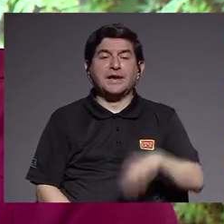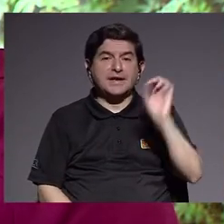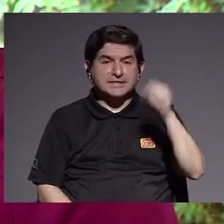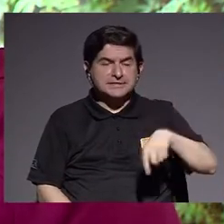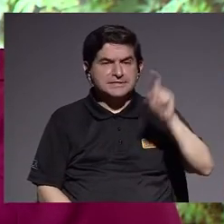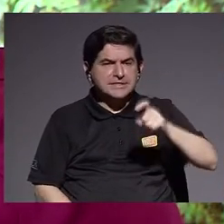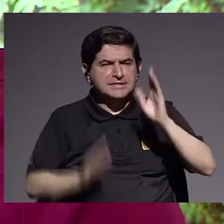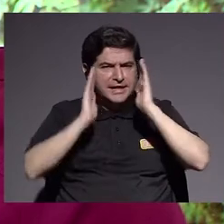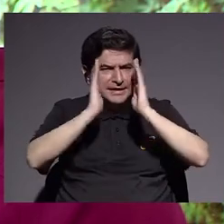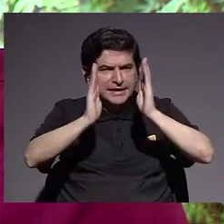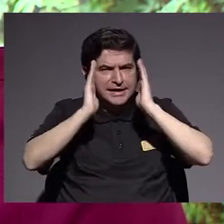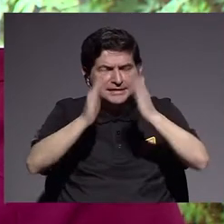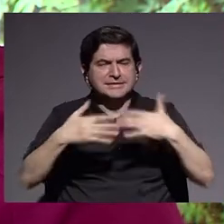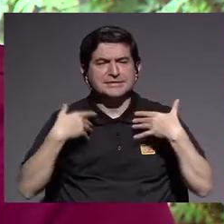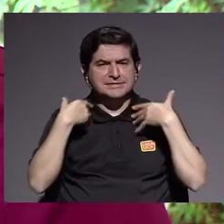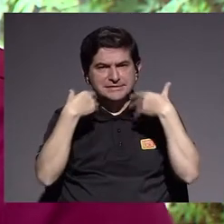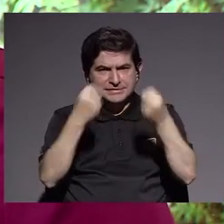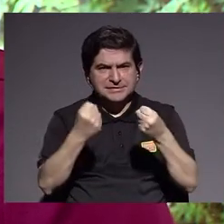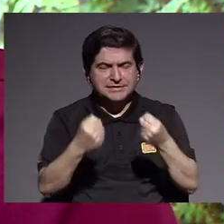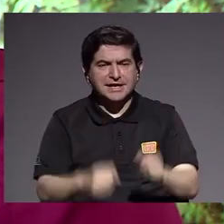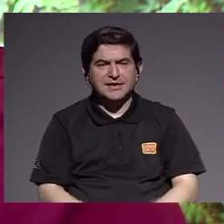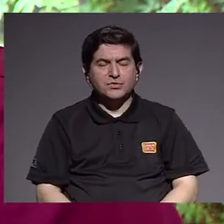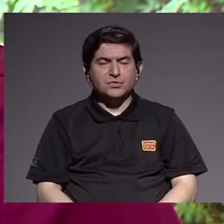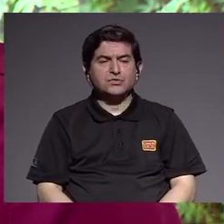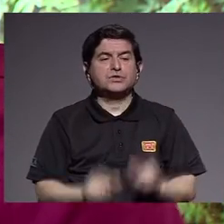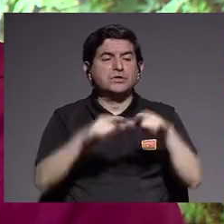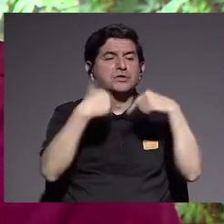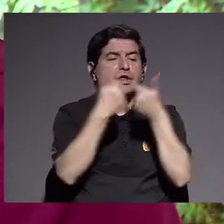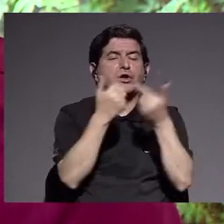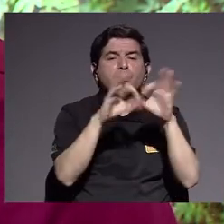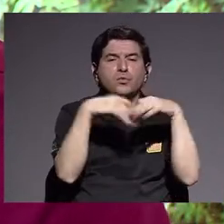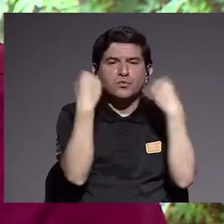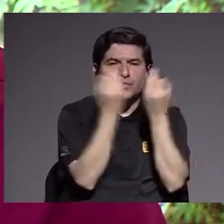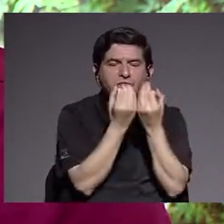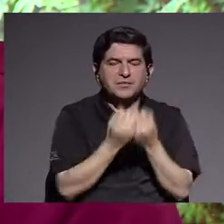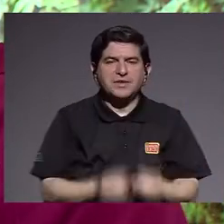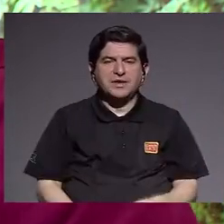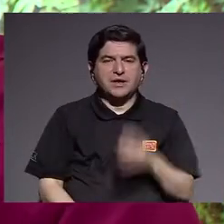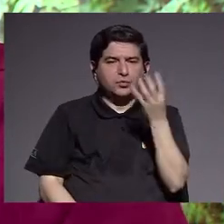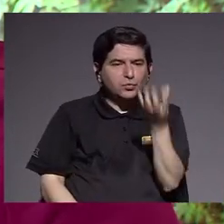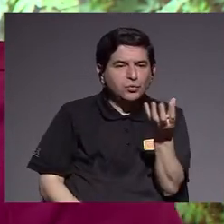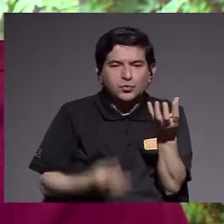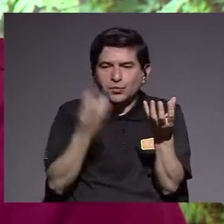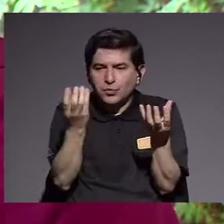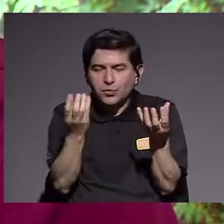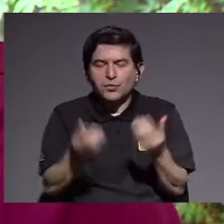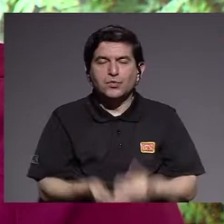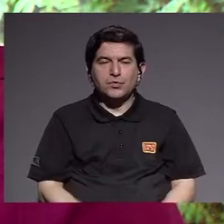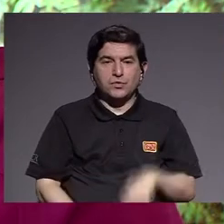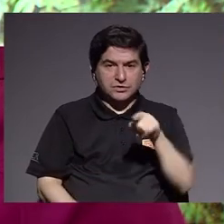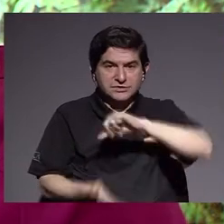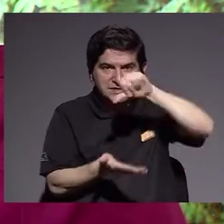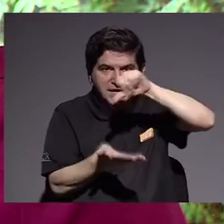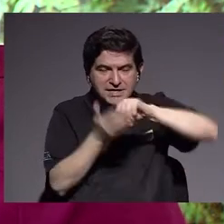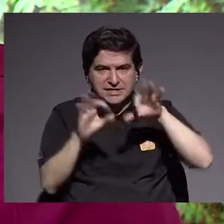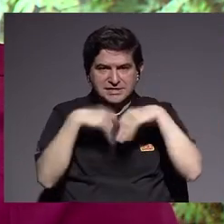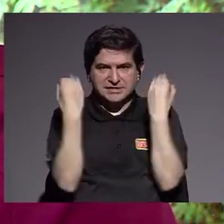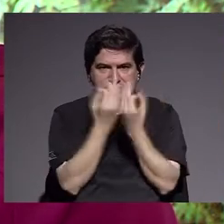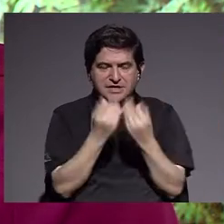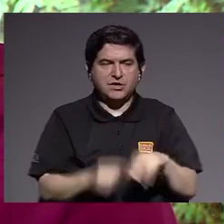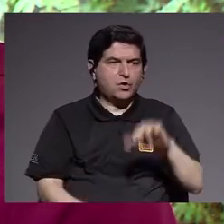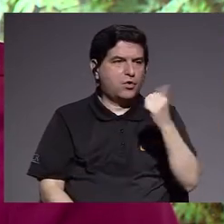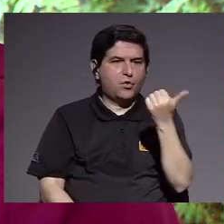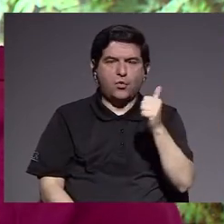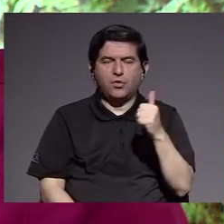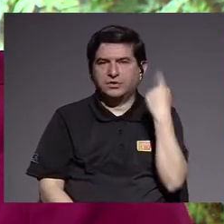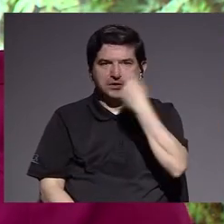porque siempre y cuando estén dentro del núcleo familiar vamos a andar tocando bocas ajenas si estamos premiando los hijos cuando está